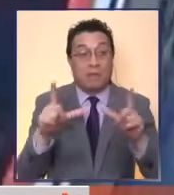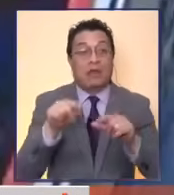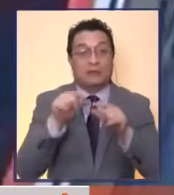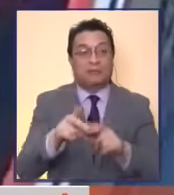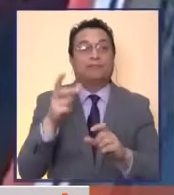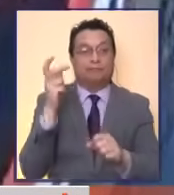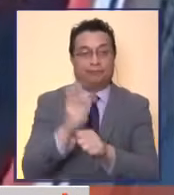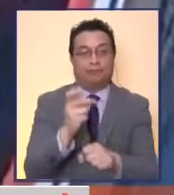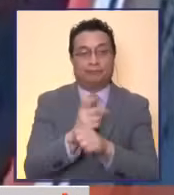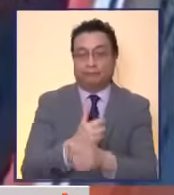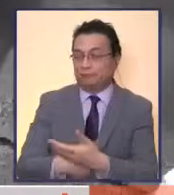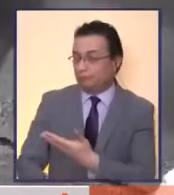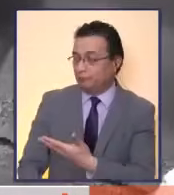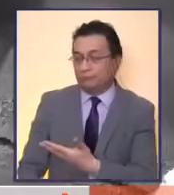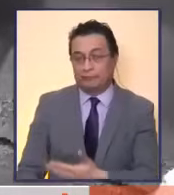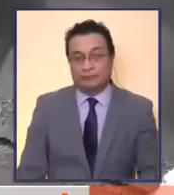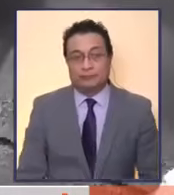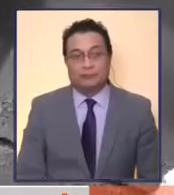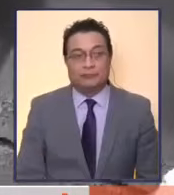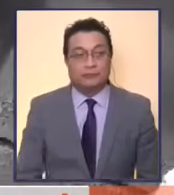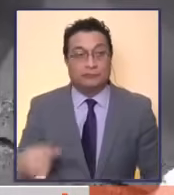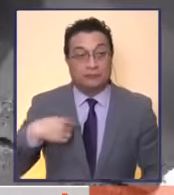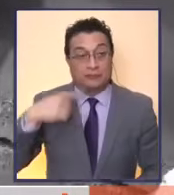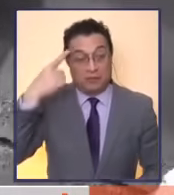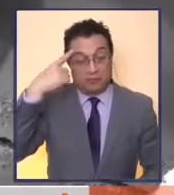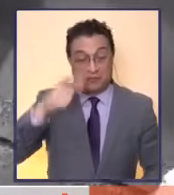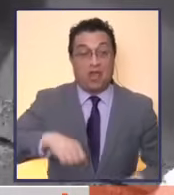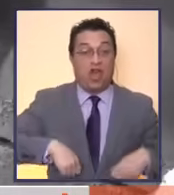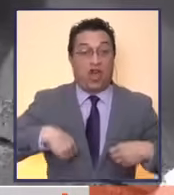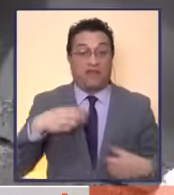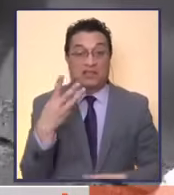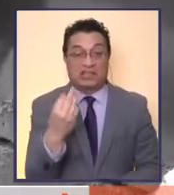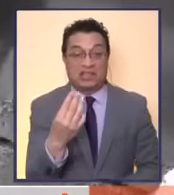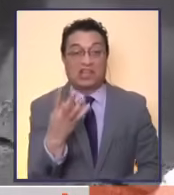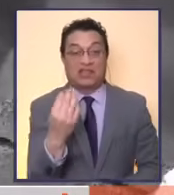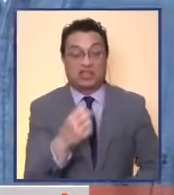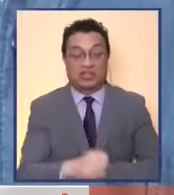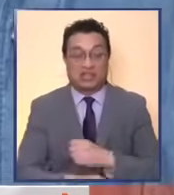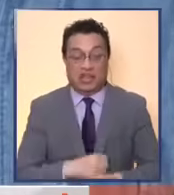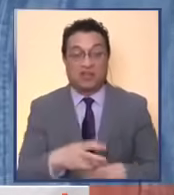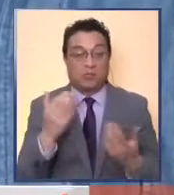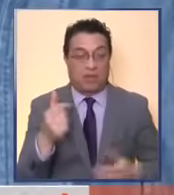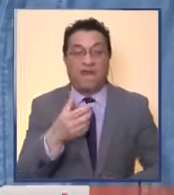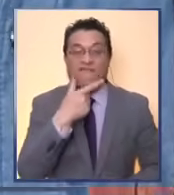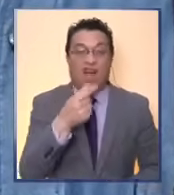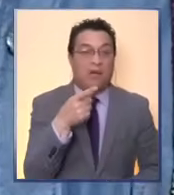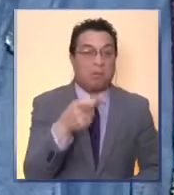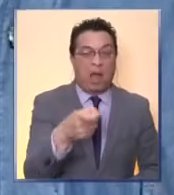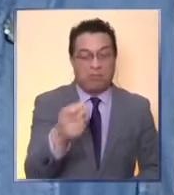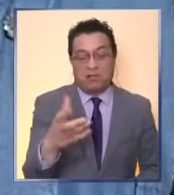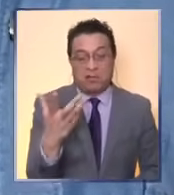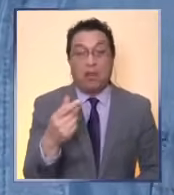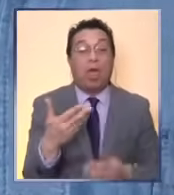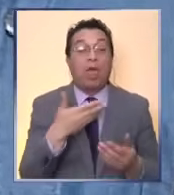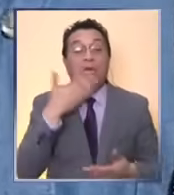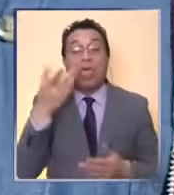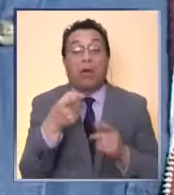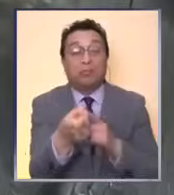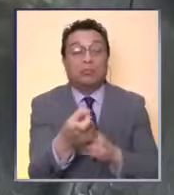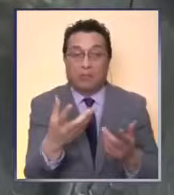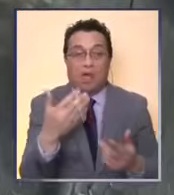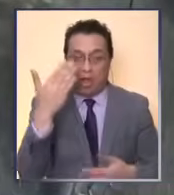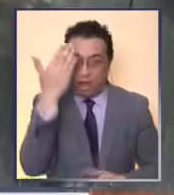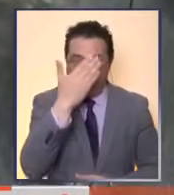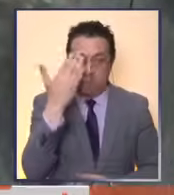dedicaba. Uno piensa que si son jóvenes de 13 o 14 años pueden ser de gatillo fácil, se les sale un balazo, eso es